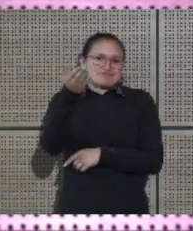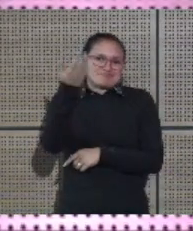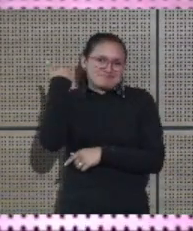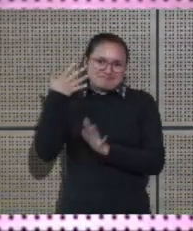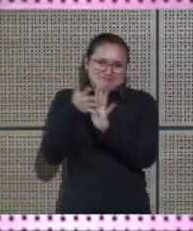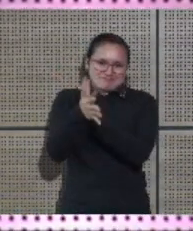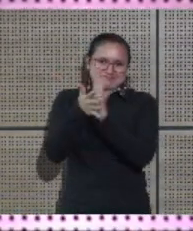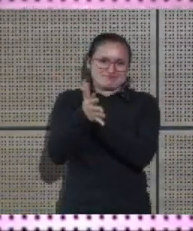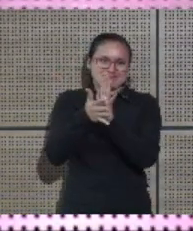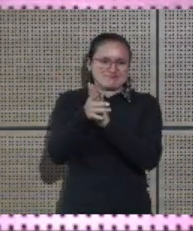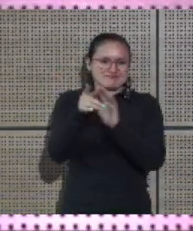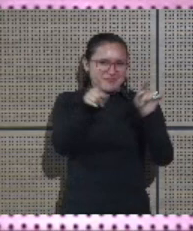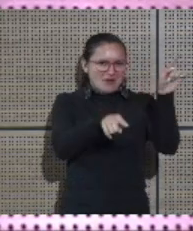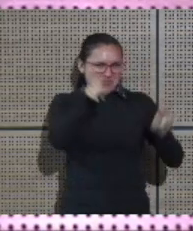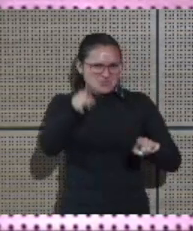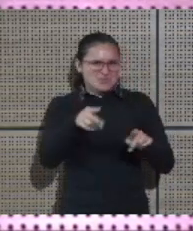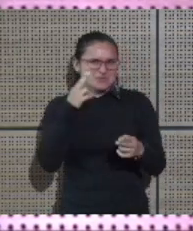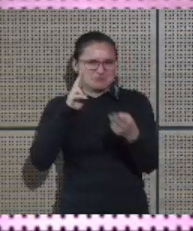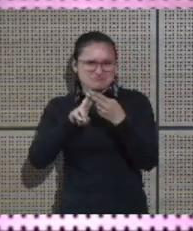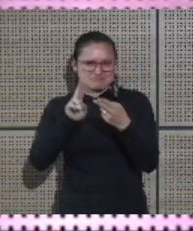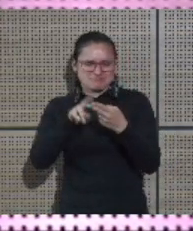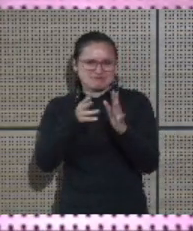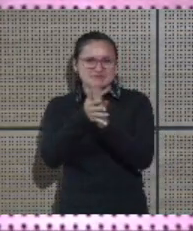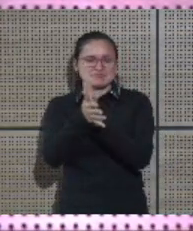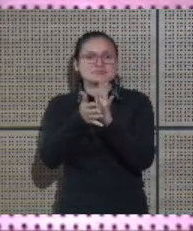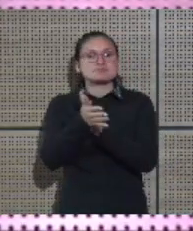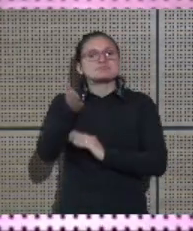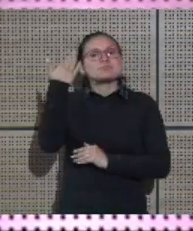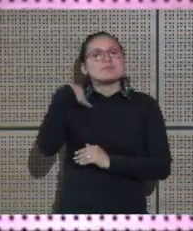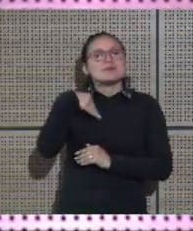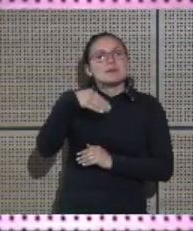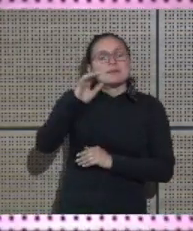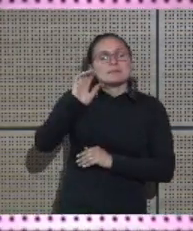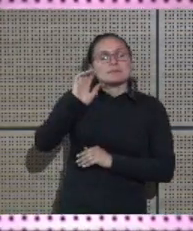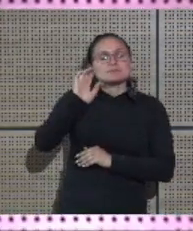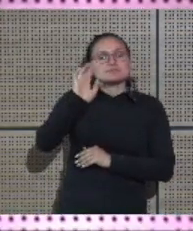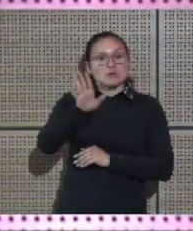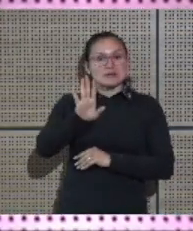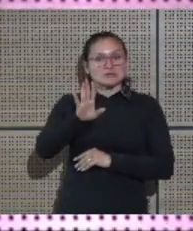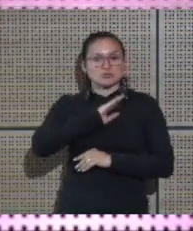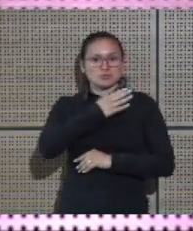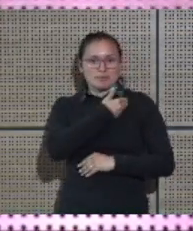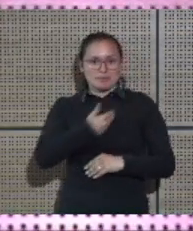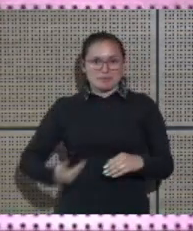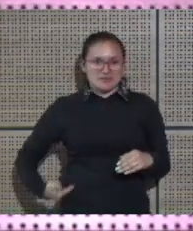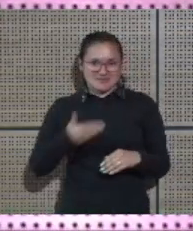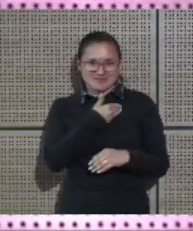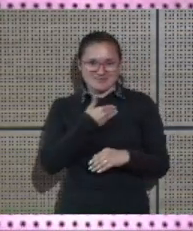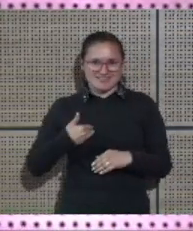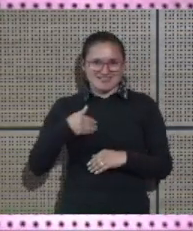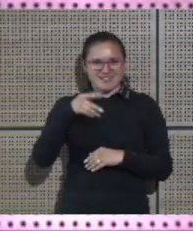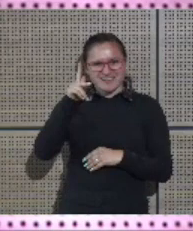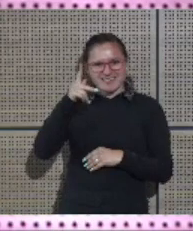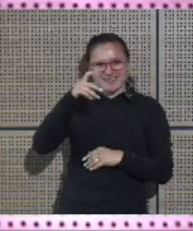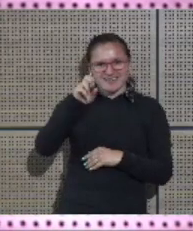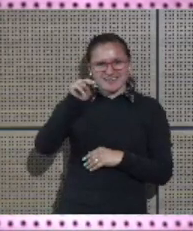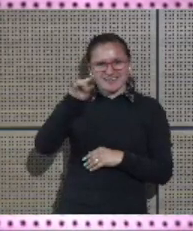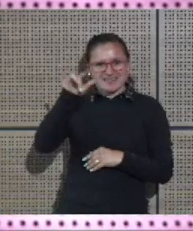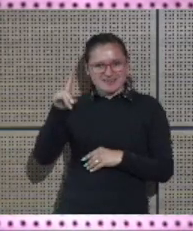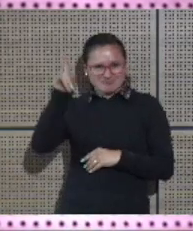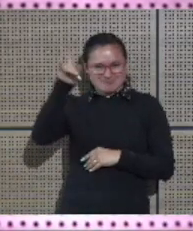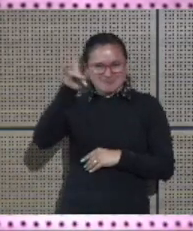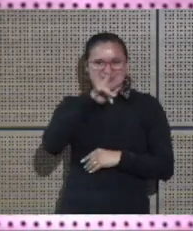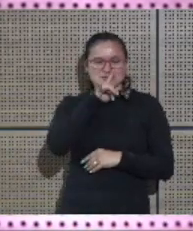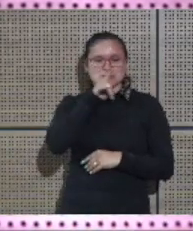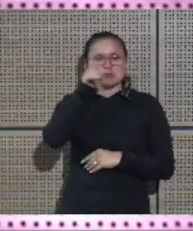una anécdota que seguramente la mayoría de ustedes conocen. El presidente John Fitzgerald Kennedy, a principios de los años 60,